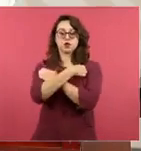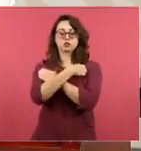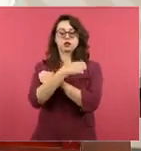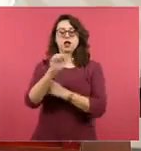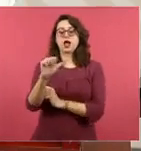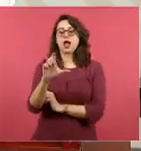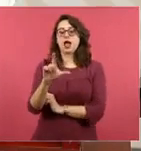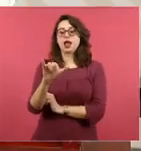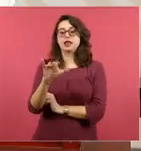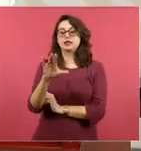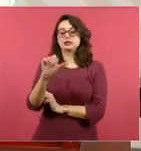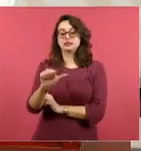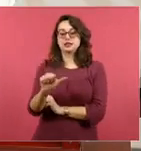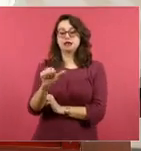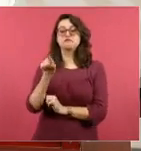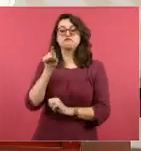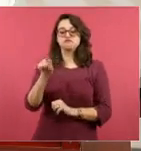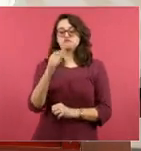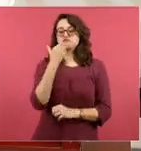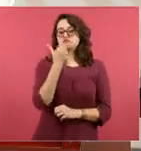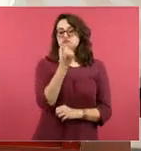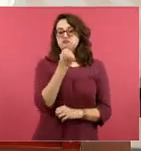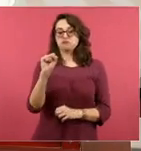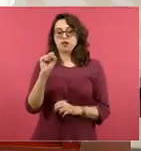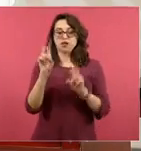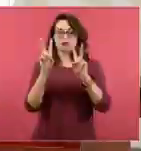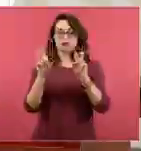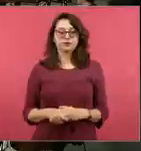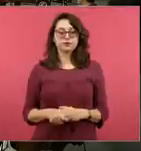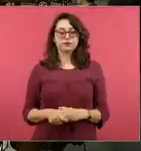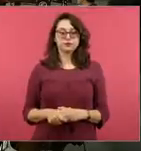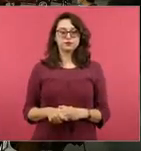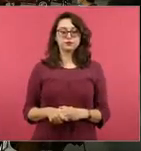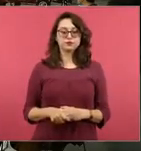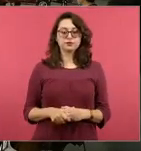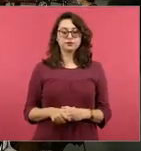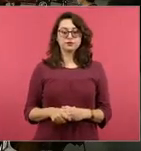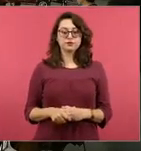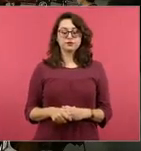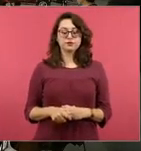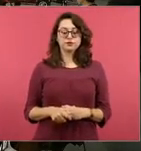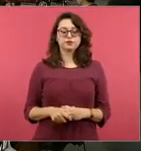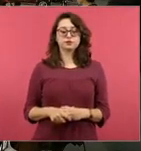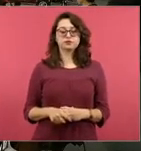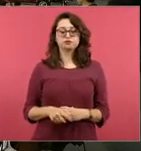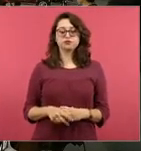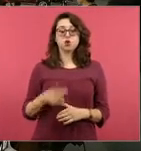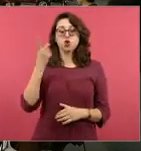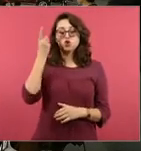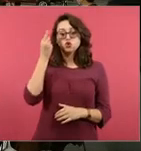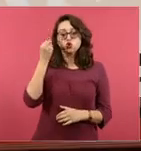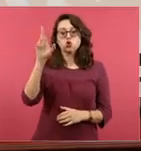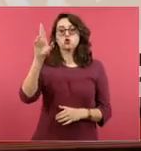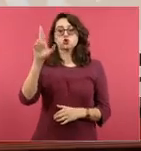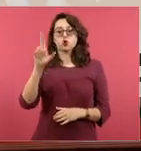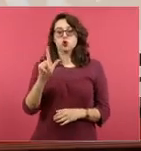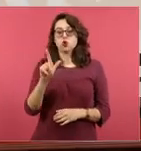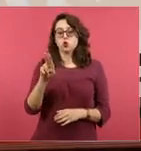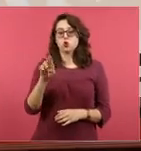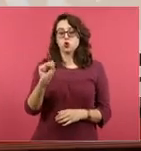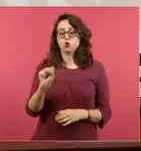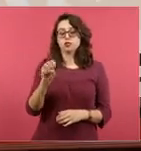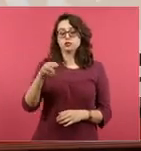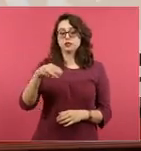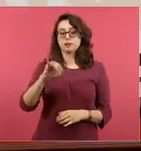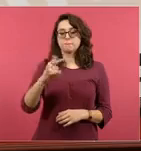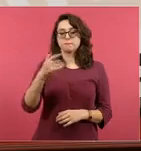Rosas, quien es especialista en educación secundaria. El doctor Luis Miguel Cisneros Villanueva, él es docente